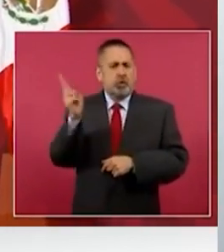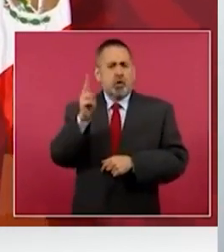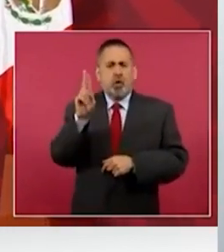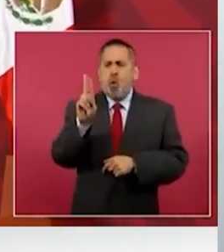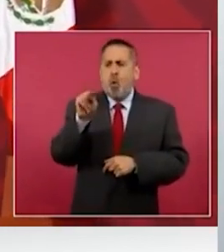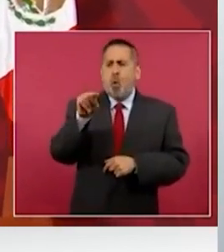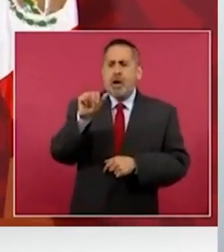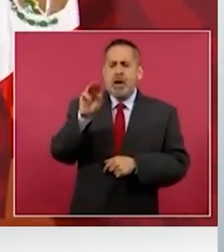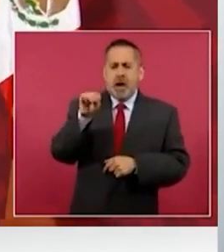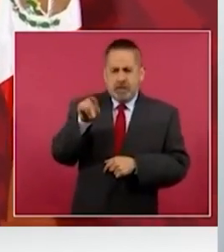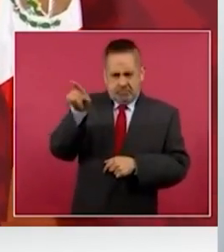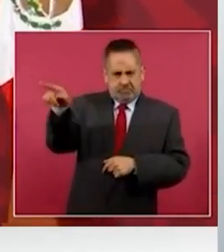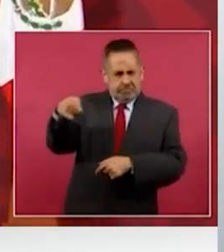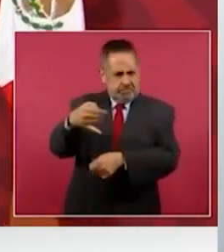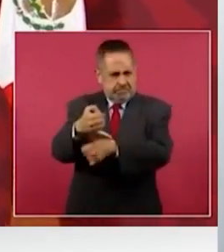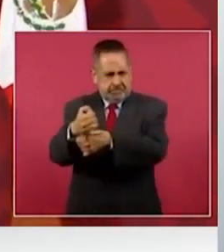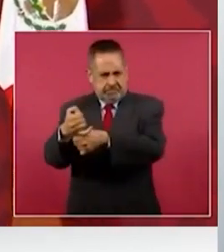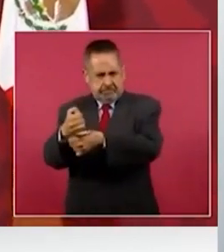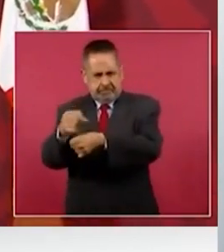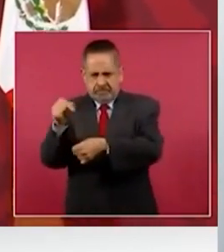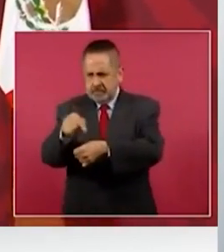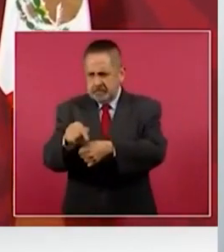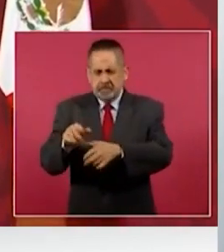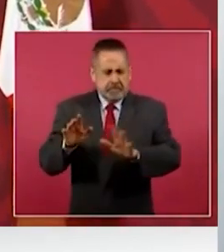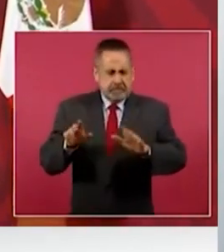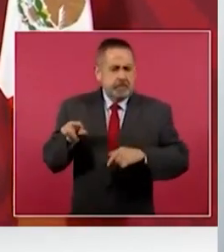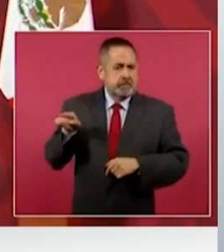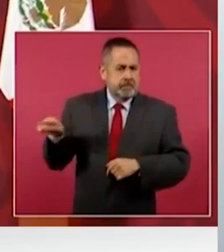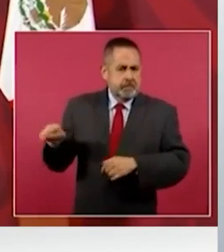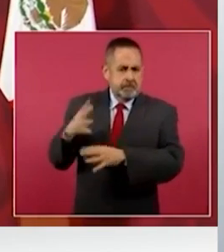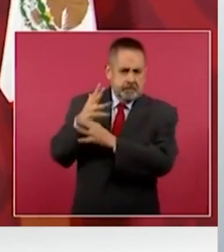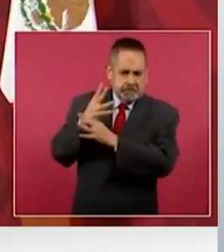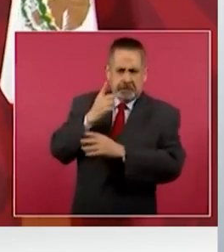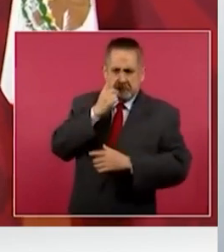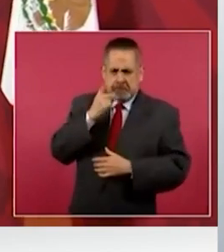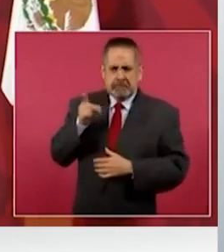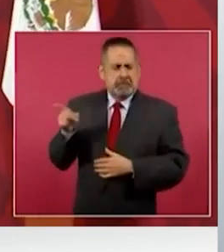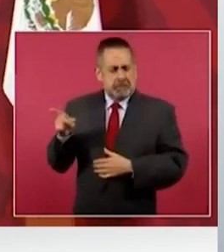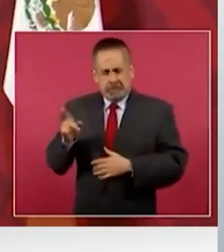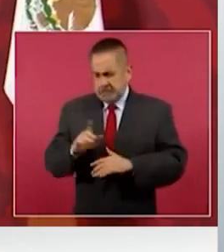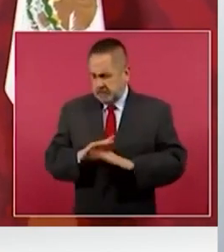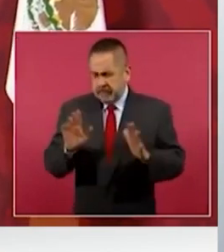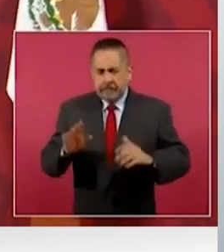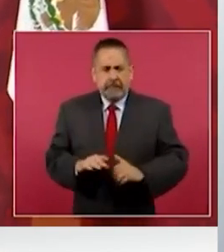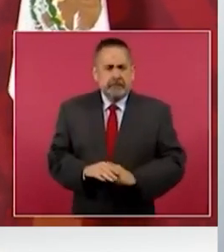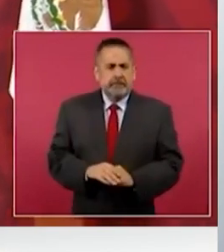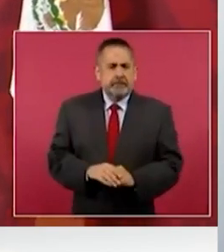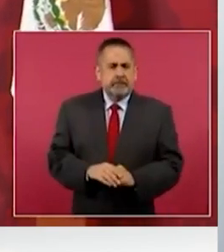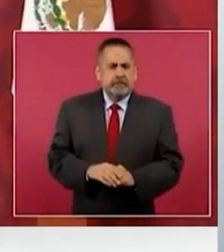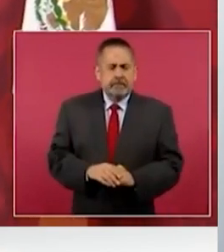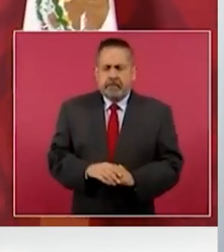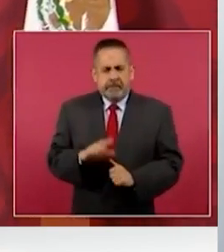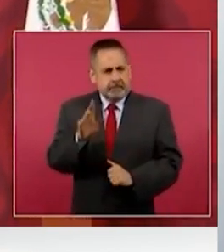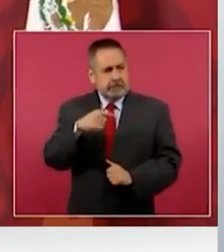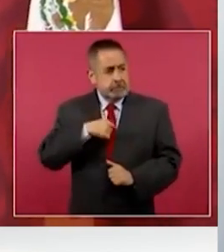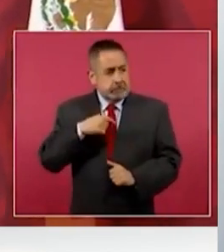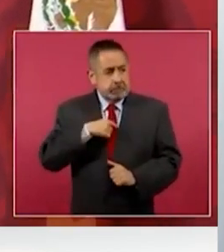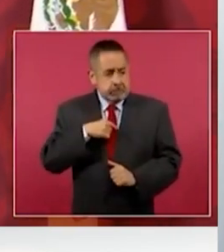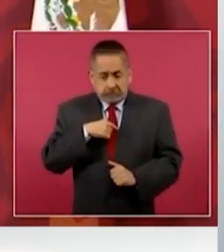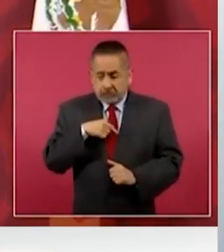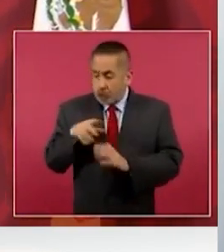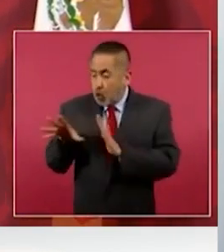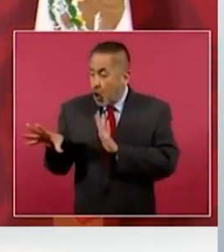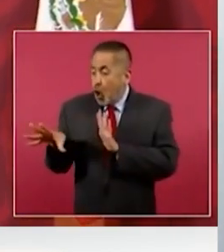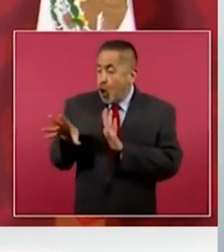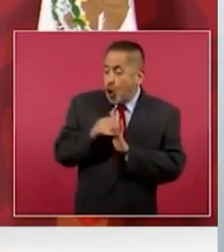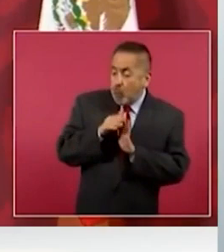Ley Federal del Trabajo, que consiste en extender de 6 a 12 días el periodo vacacional anual de los trabajadores. Indicó que ayer firmó el